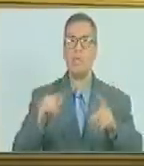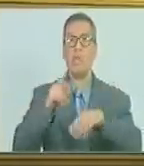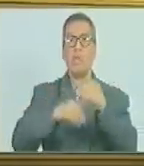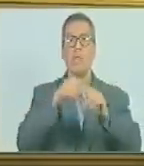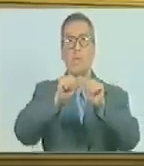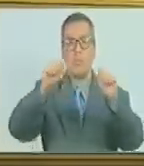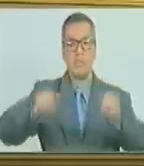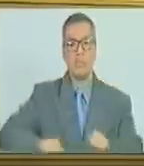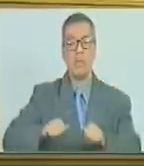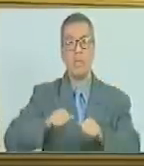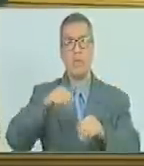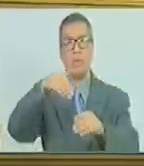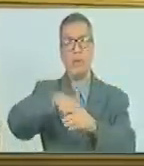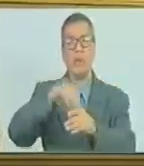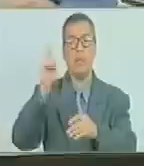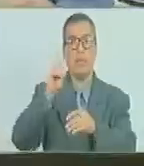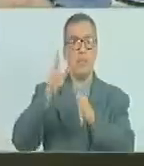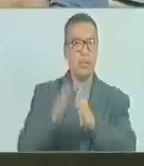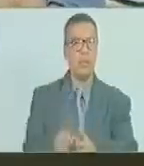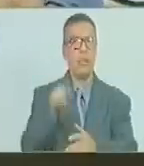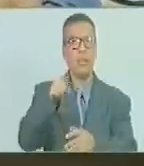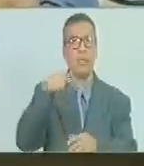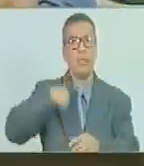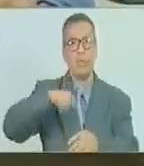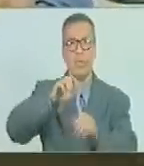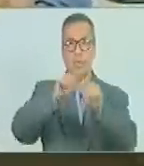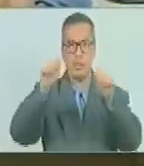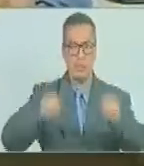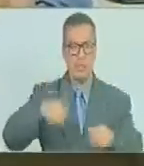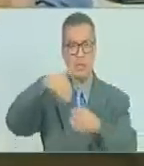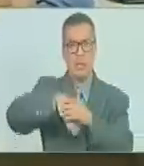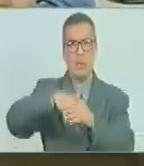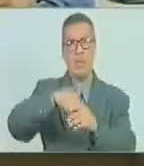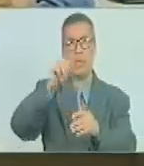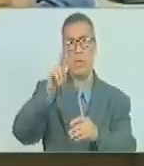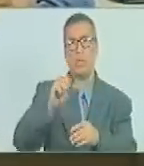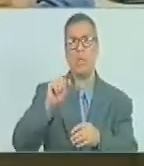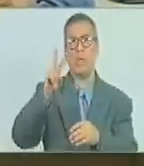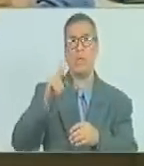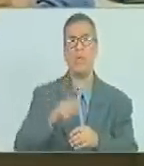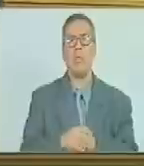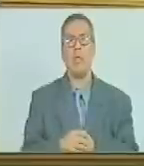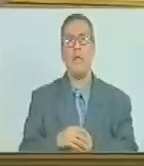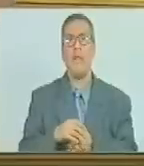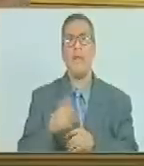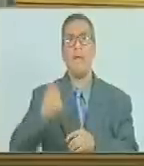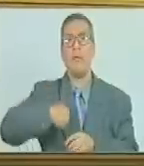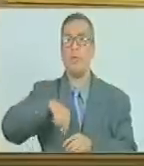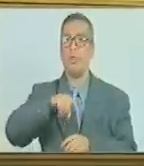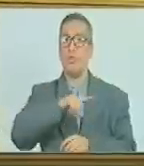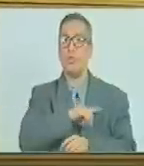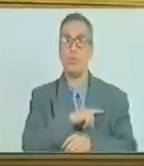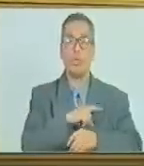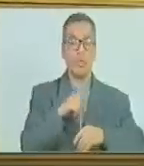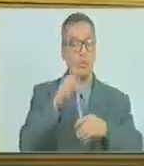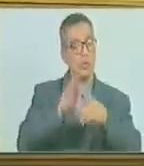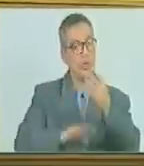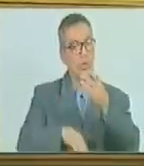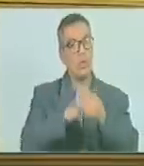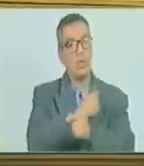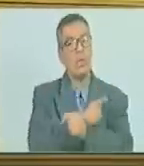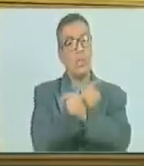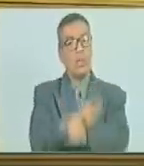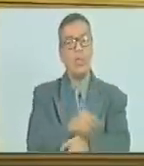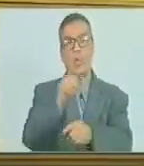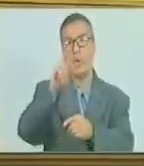el sistema electoral venezolano en la Cuarta República. Y así es el sistema electoral en la Universidad Central de Venezuela. Nosotros, los egresados de la Universidad Central de